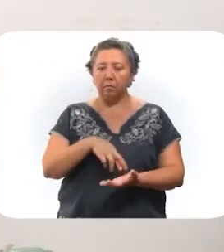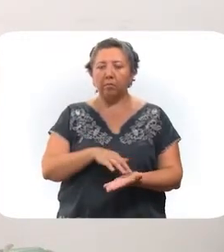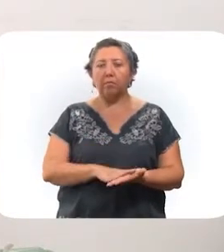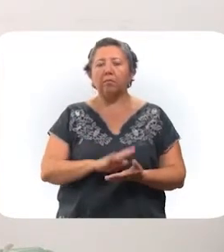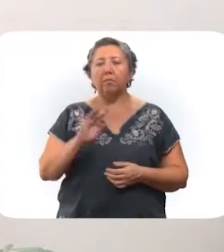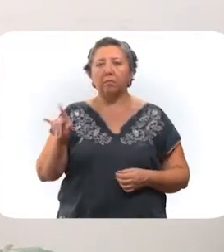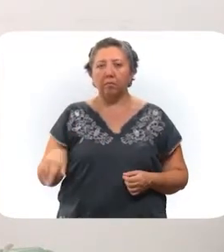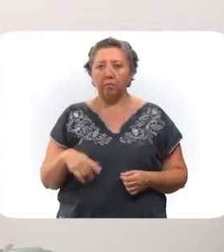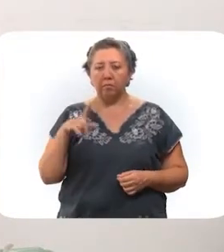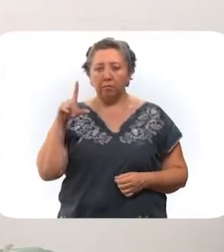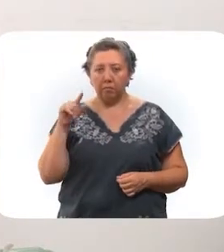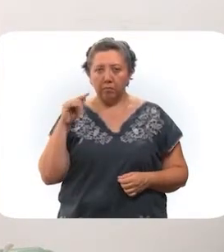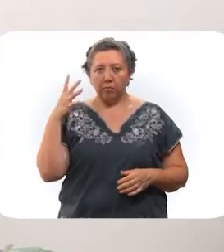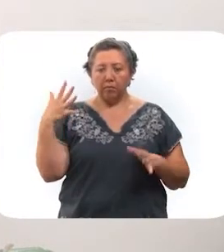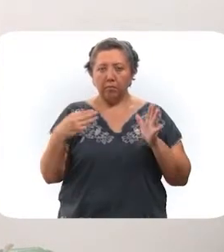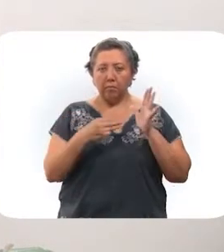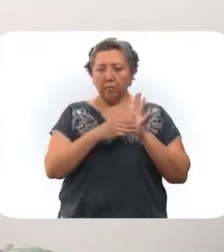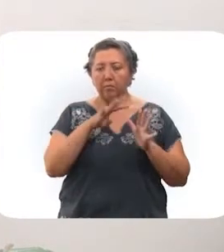contagios registrados, que son